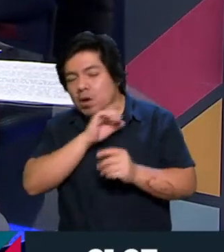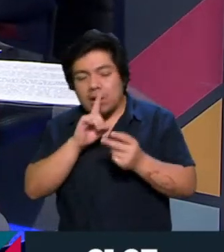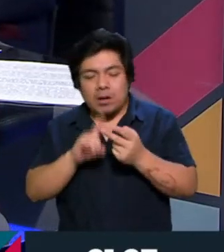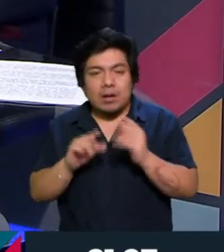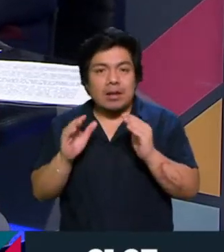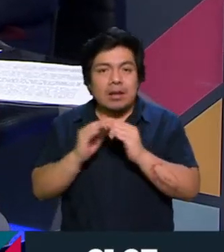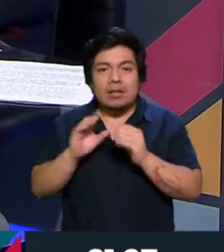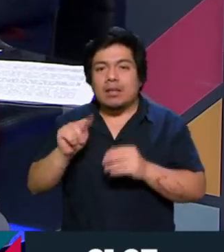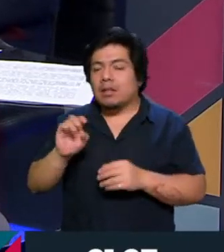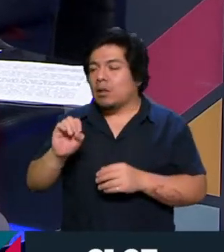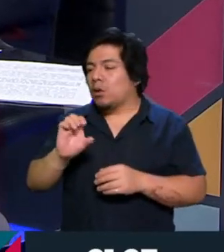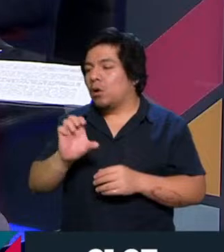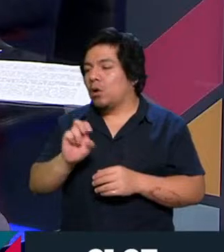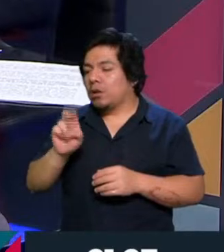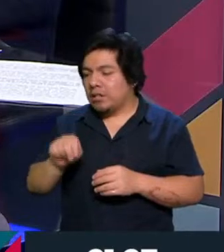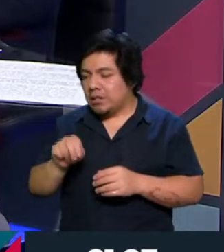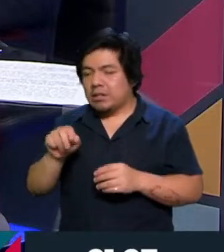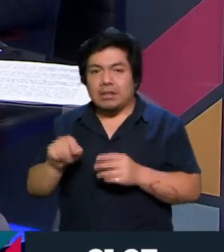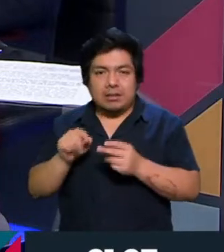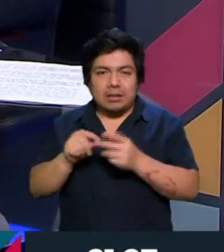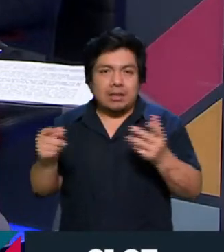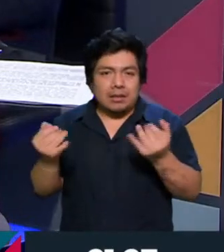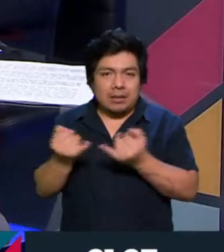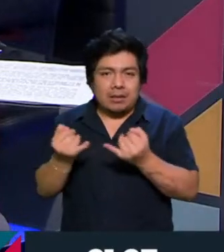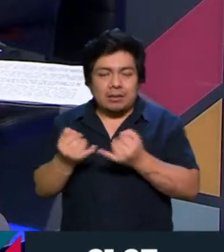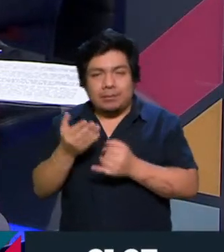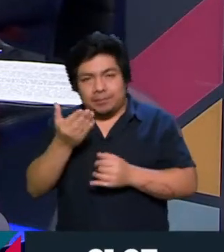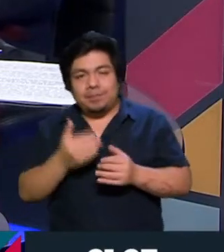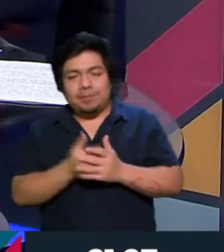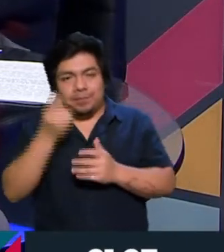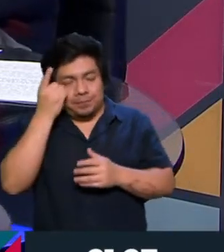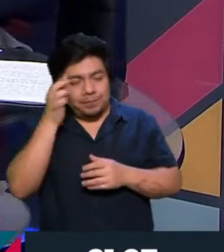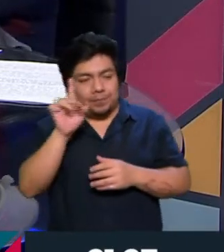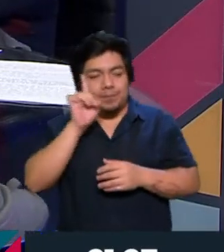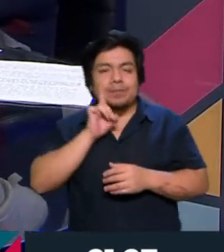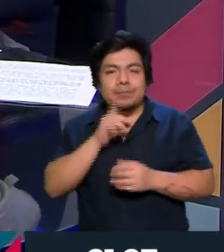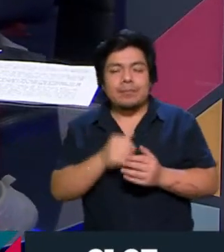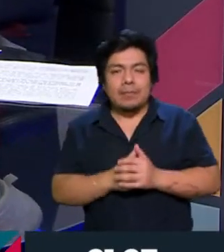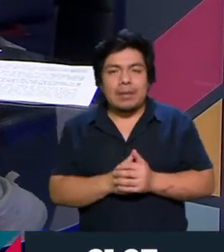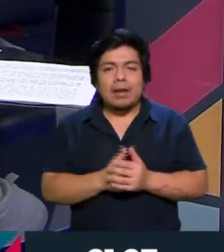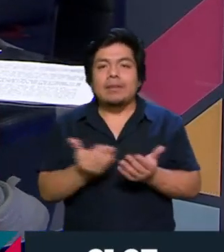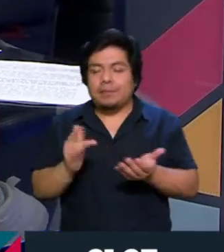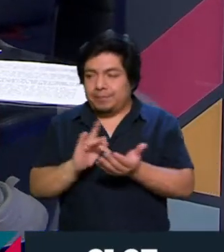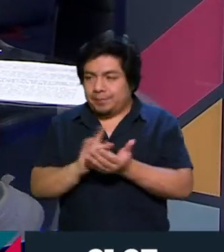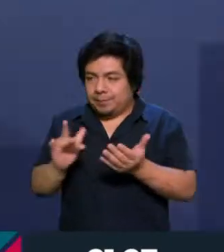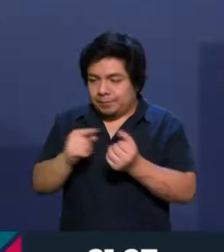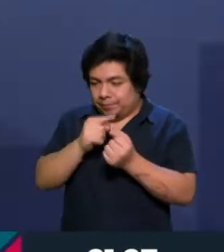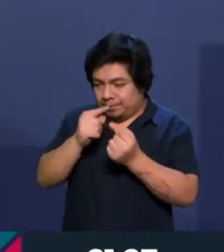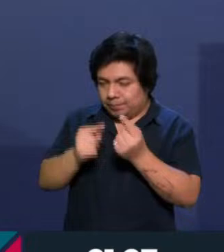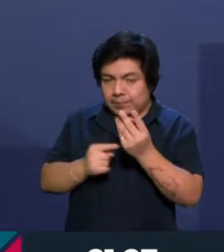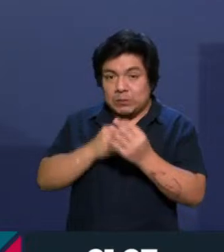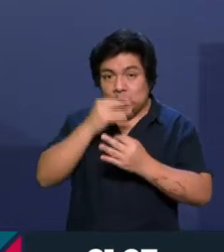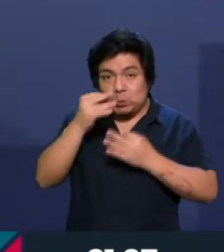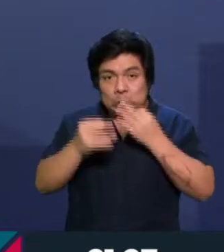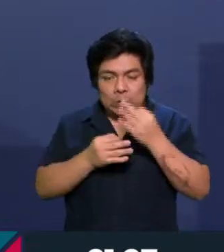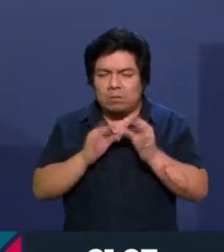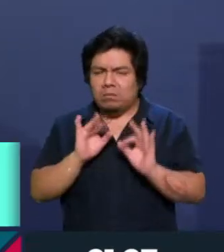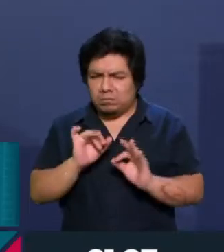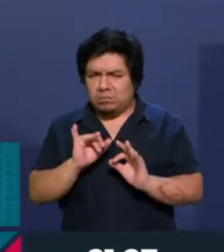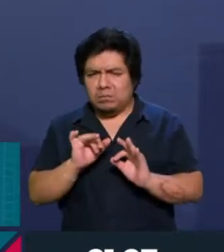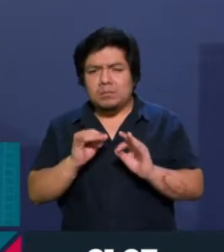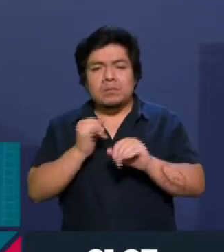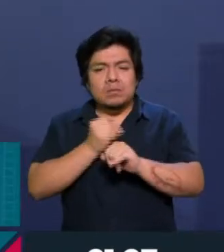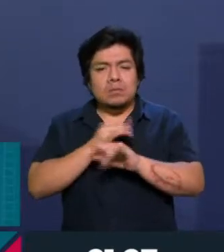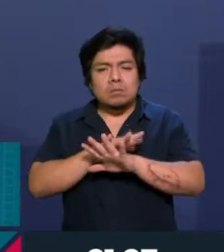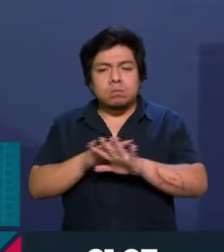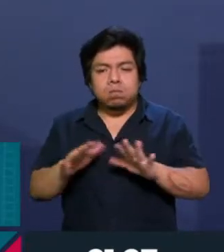Tochán, por ejemplo, también, que aquí también manejamos un reportaje, doctora. Sí, fíjate que gracias por los reportajes, porque han servido mucho para que también